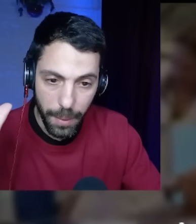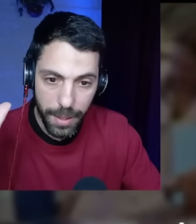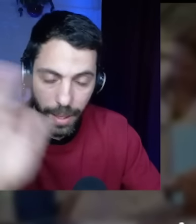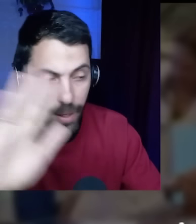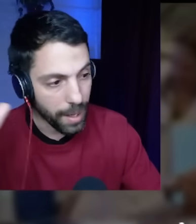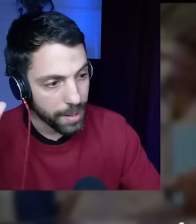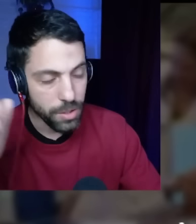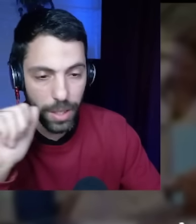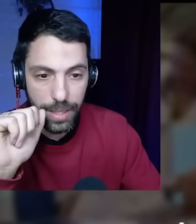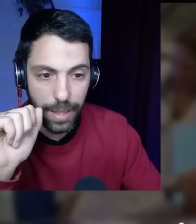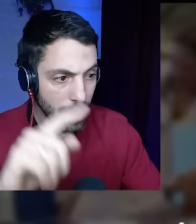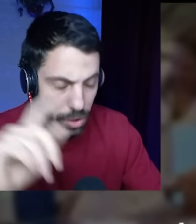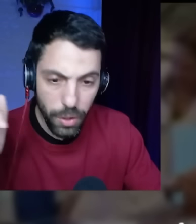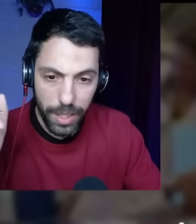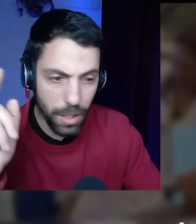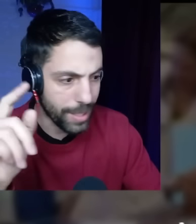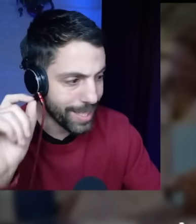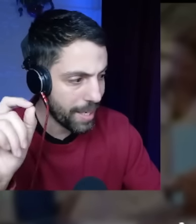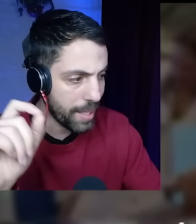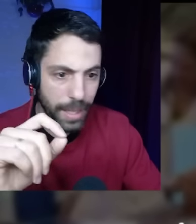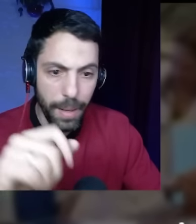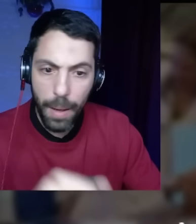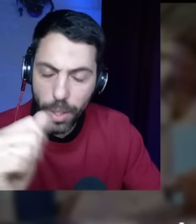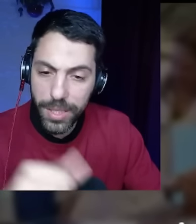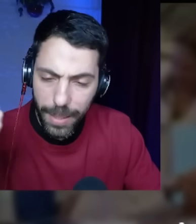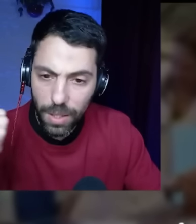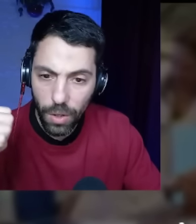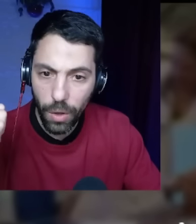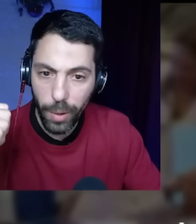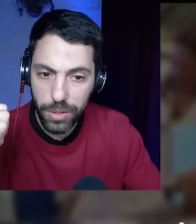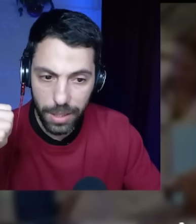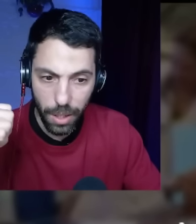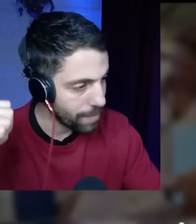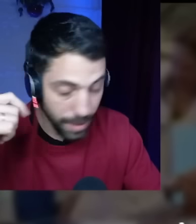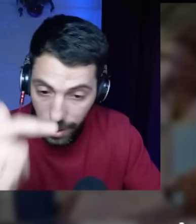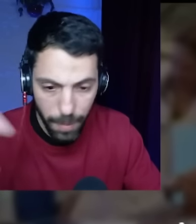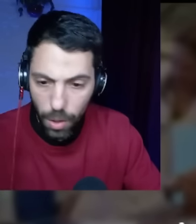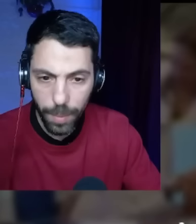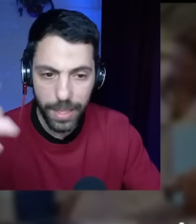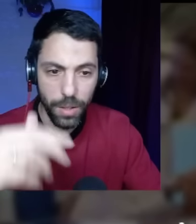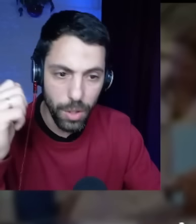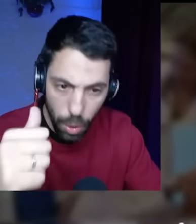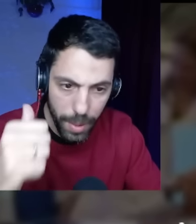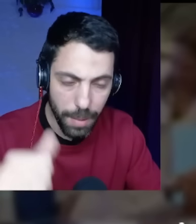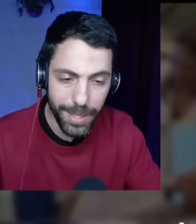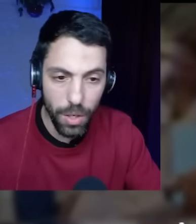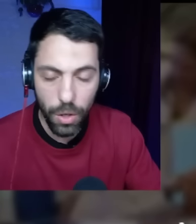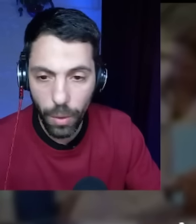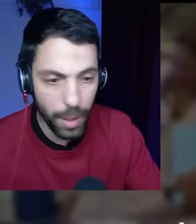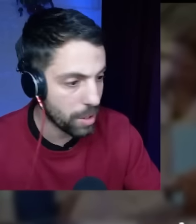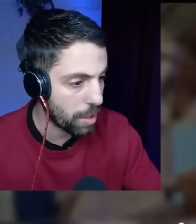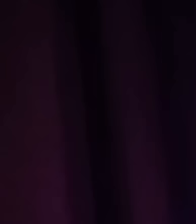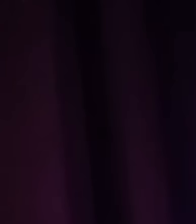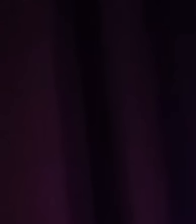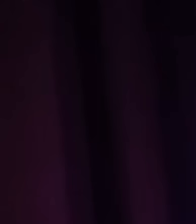exigentes, ¿viste? Ahora son exigentes. Son donaciones, excelente. ¿Qué hubiese pasado con los gobiernos anteriores? Déjenmelo en los comentarios. ¿Qué hubiese pasado con los